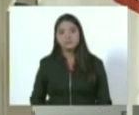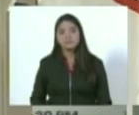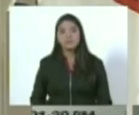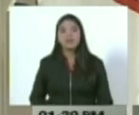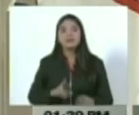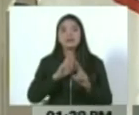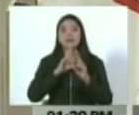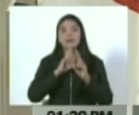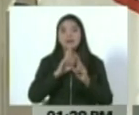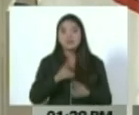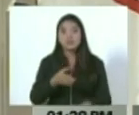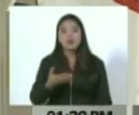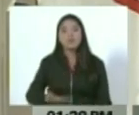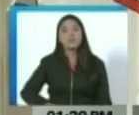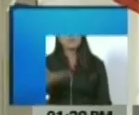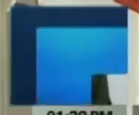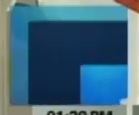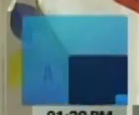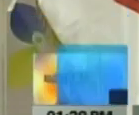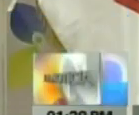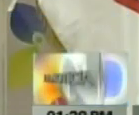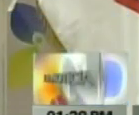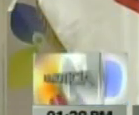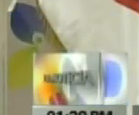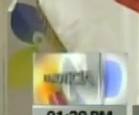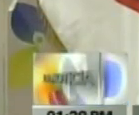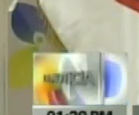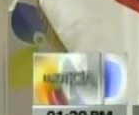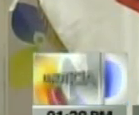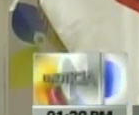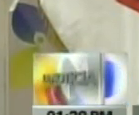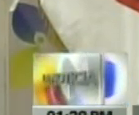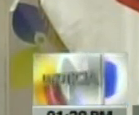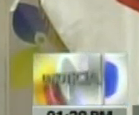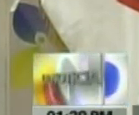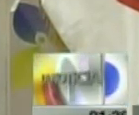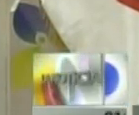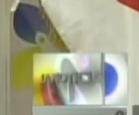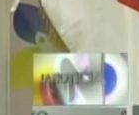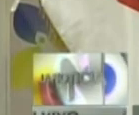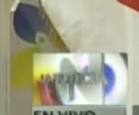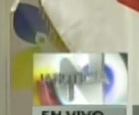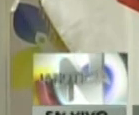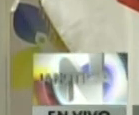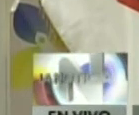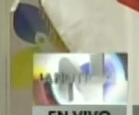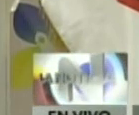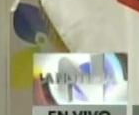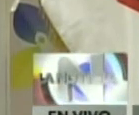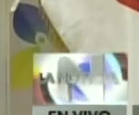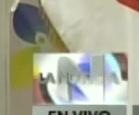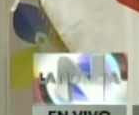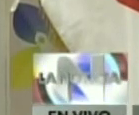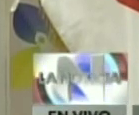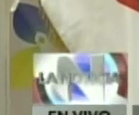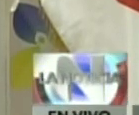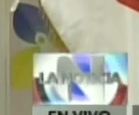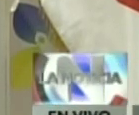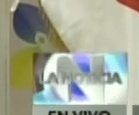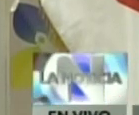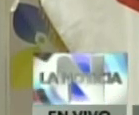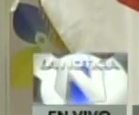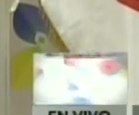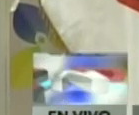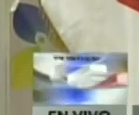resultados importantes de investigación por parte de los órganos de inteligencia nacional que han realizado en estos